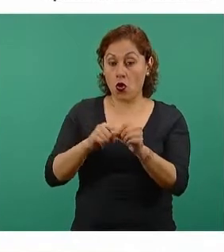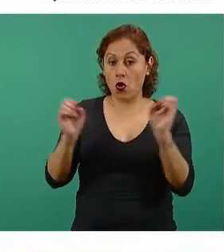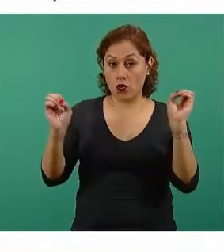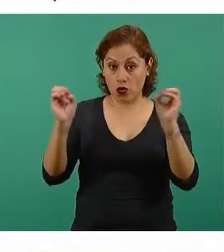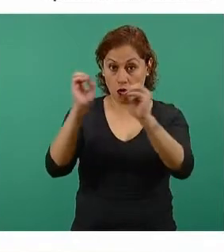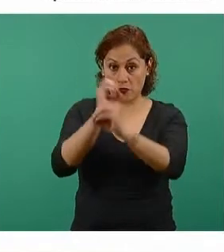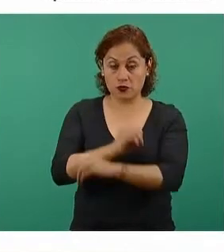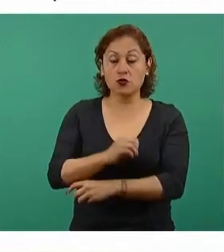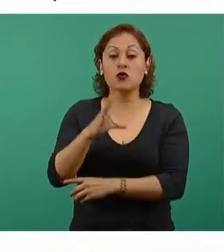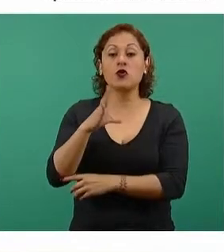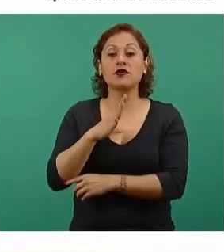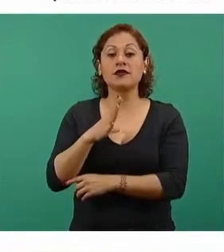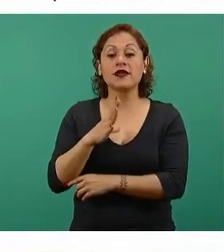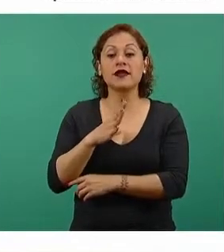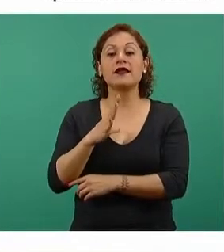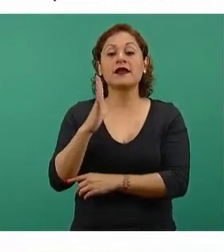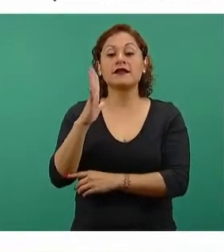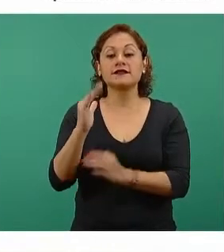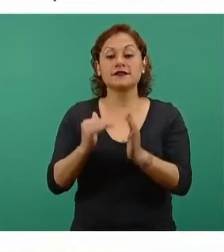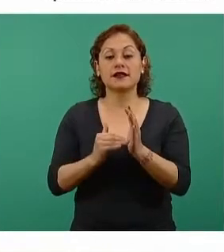tenemos actualmente